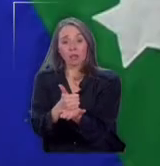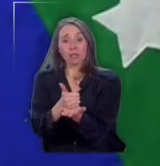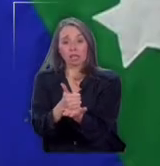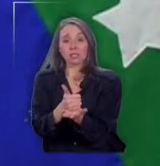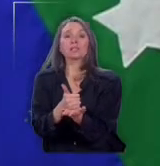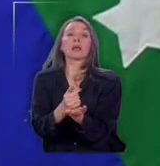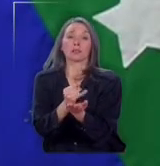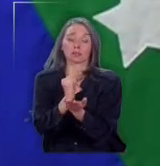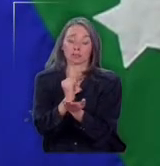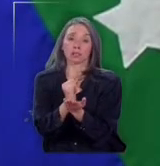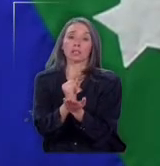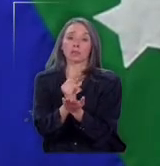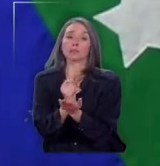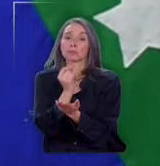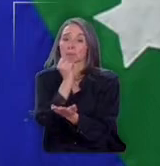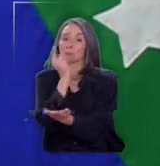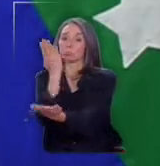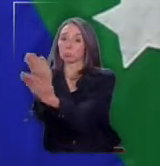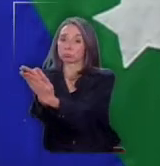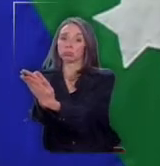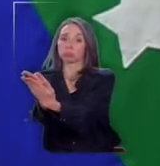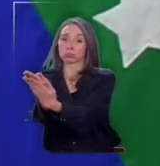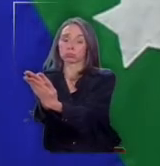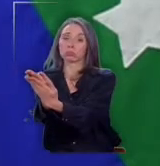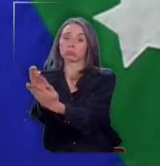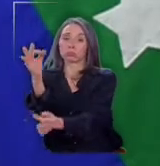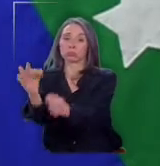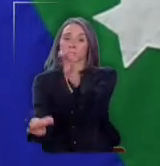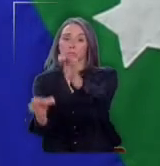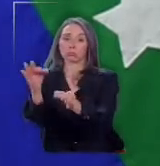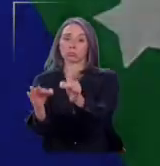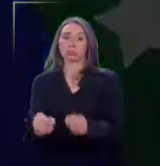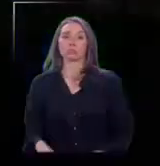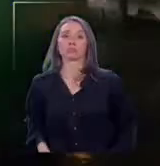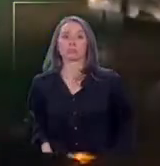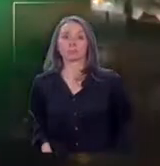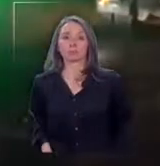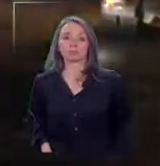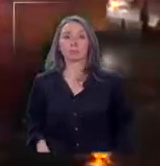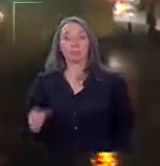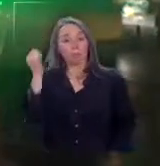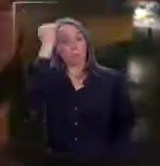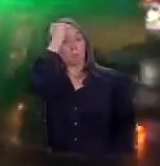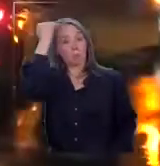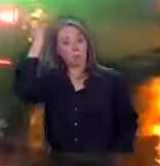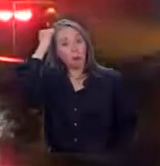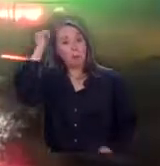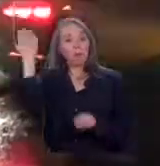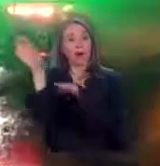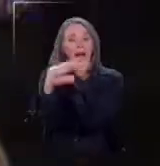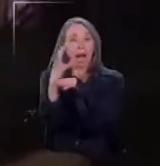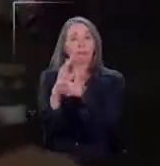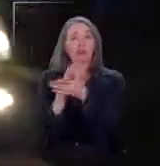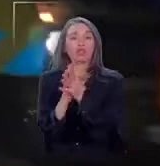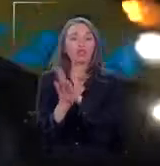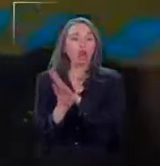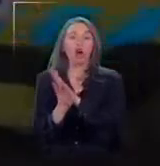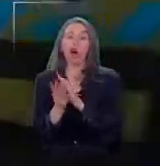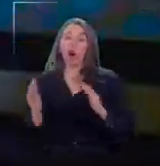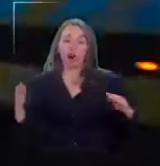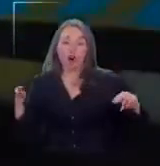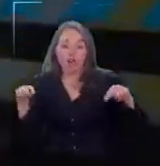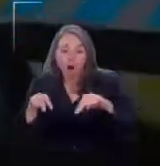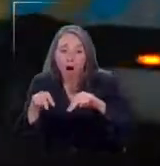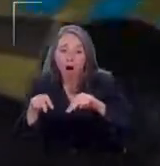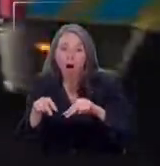de esta situación y presentaremos la carilla que corresponda bomberos el Samo y todo el equipo de emergencia intentaron